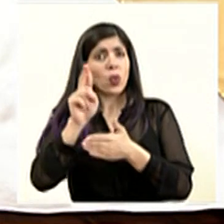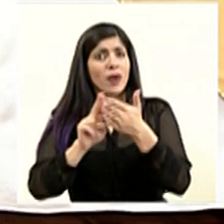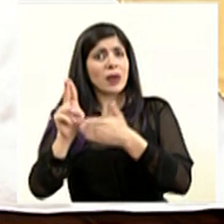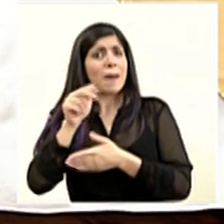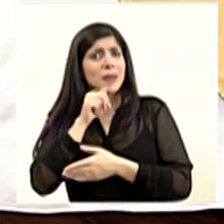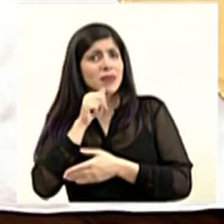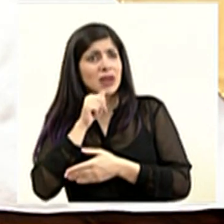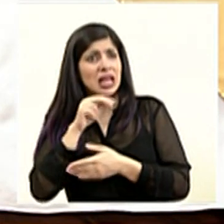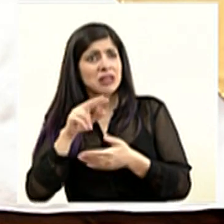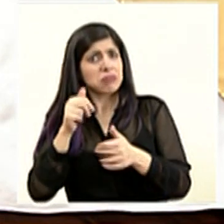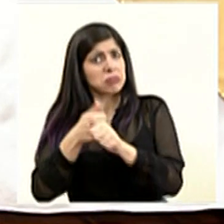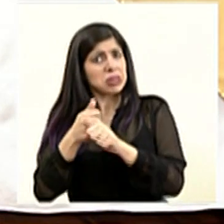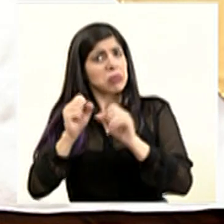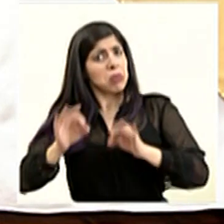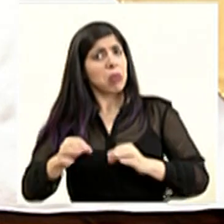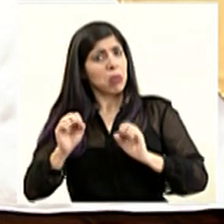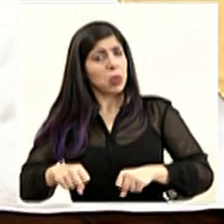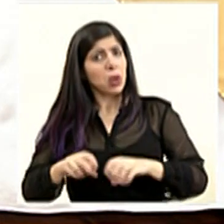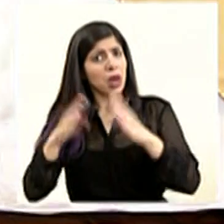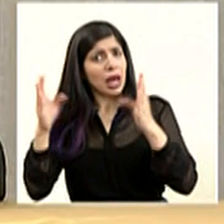privada podría decidir hacerlo.